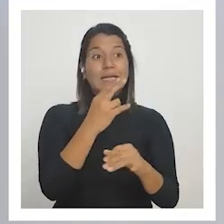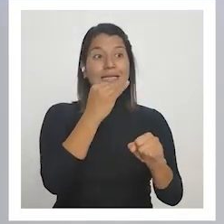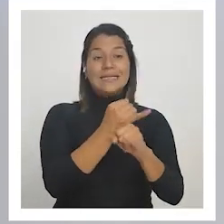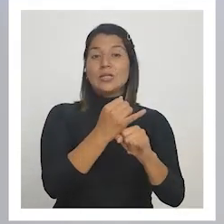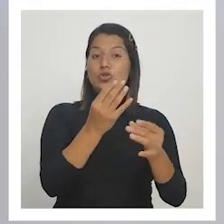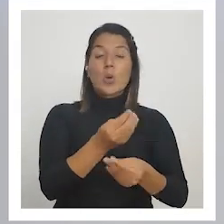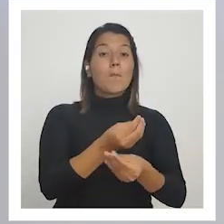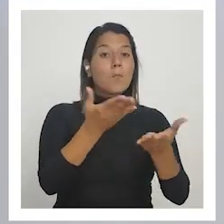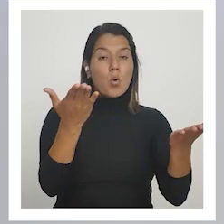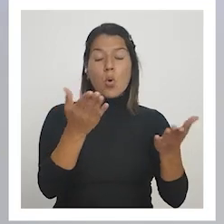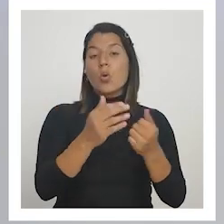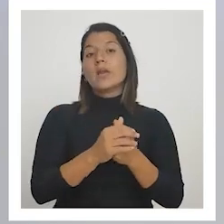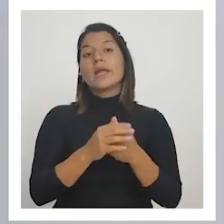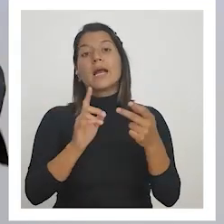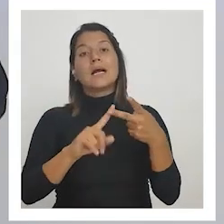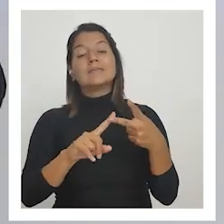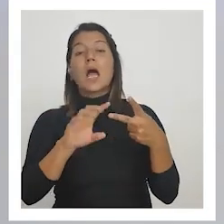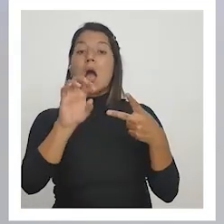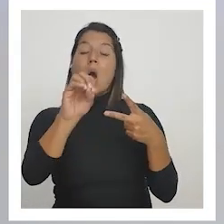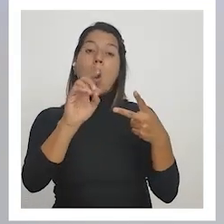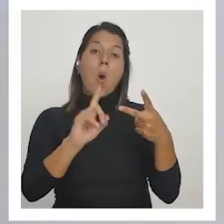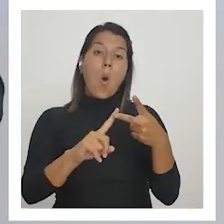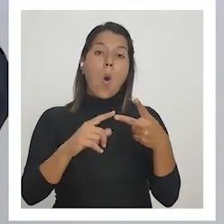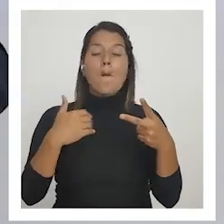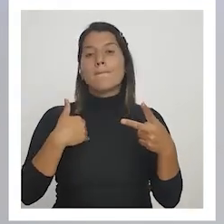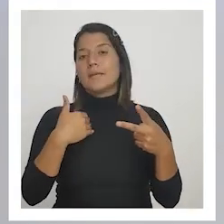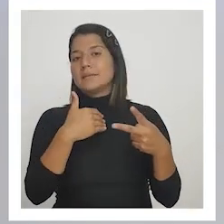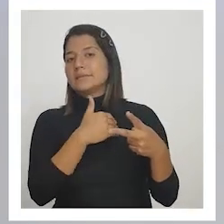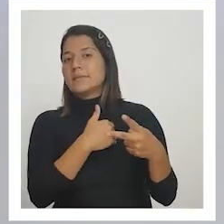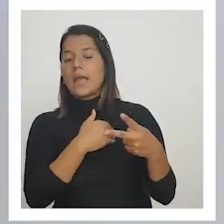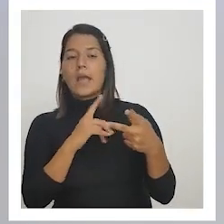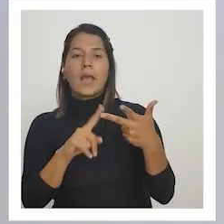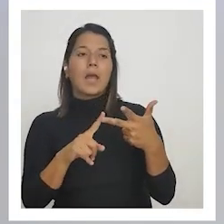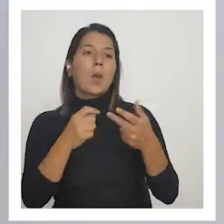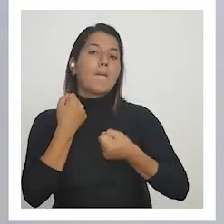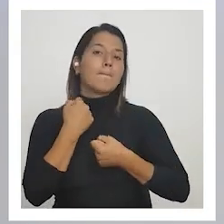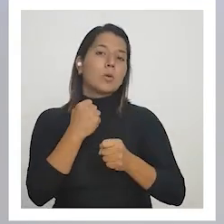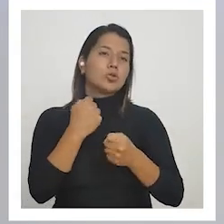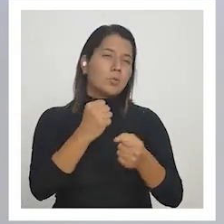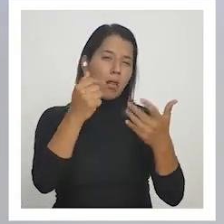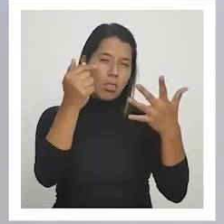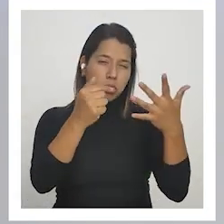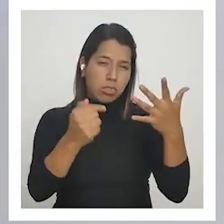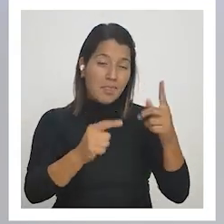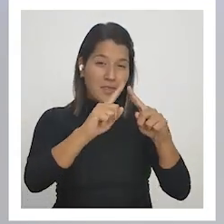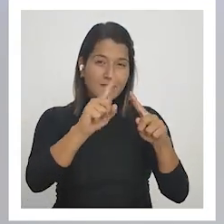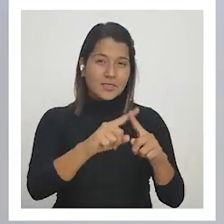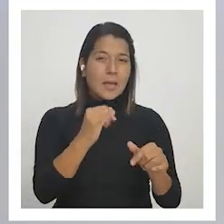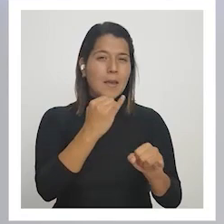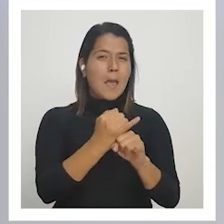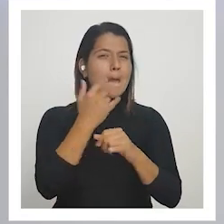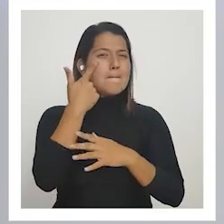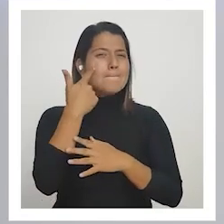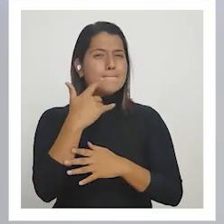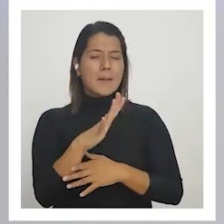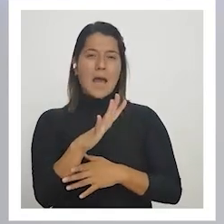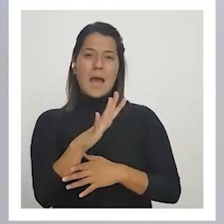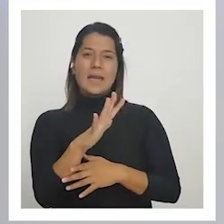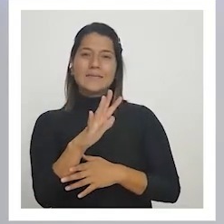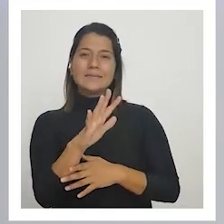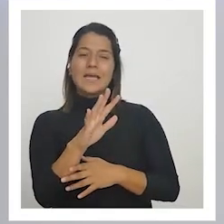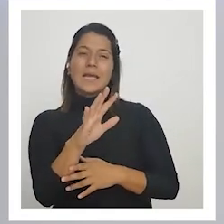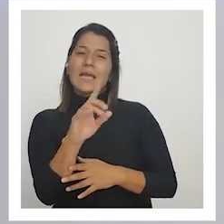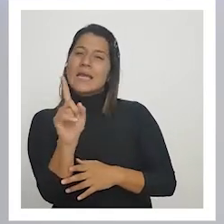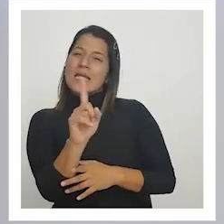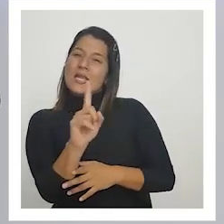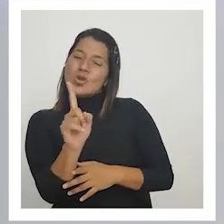por parte de ministerios, municipalidades y demás, pareciera que no está tan aterrizado para que la